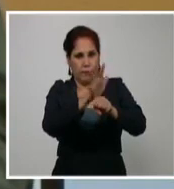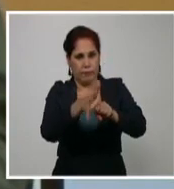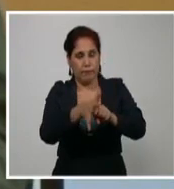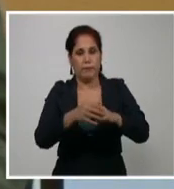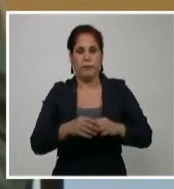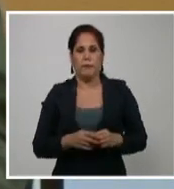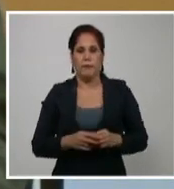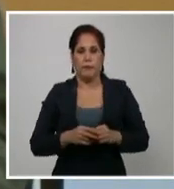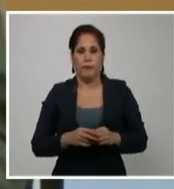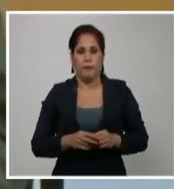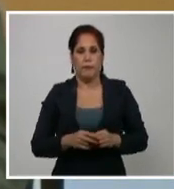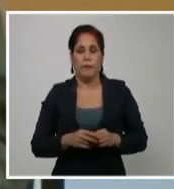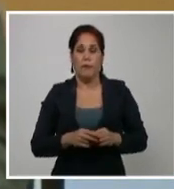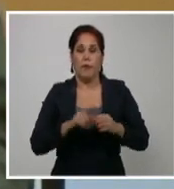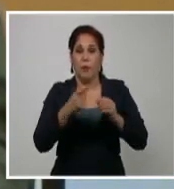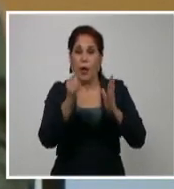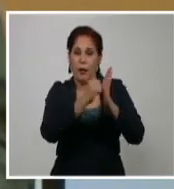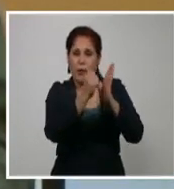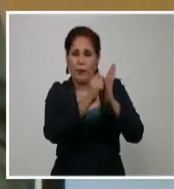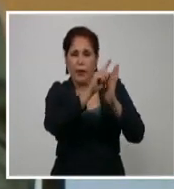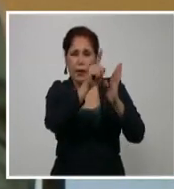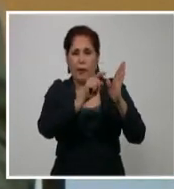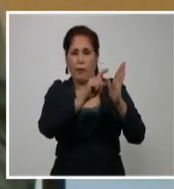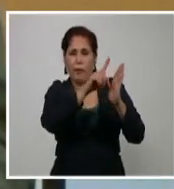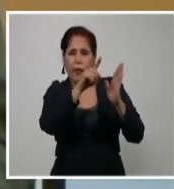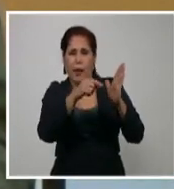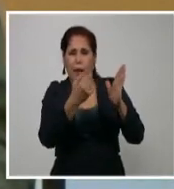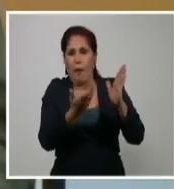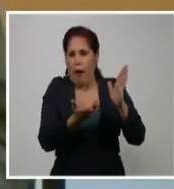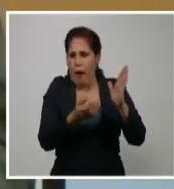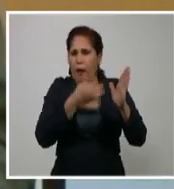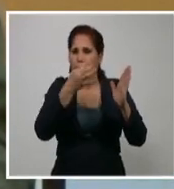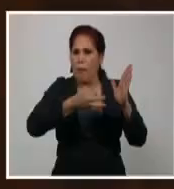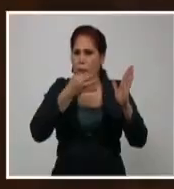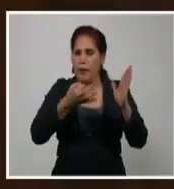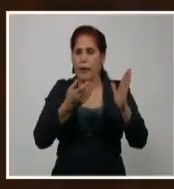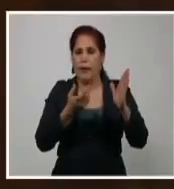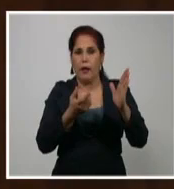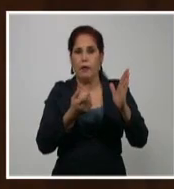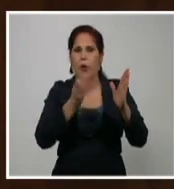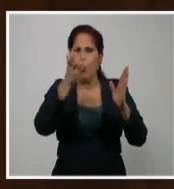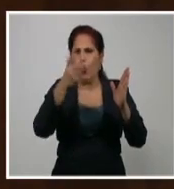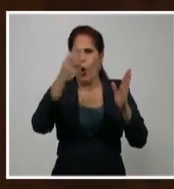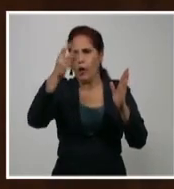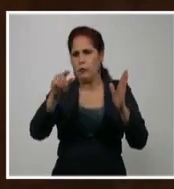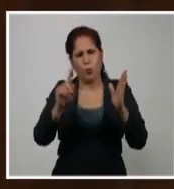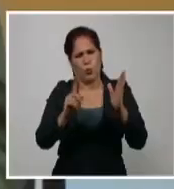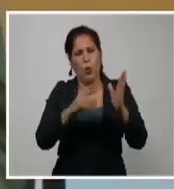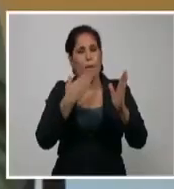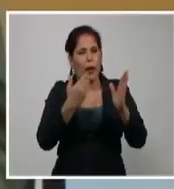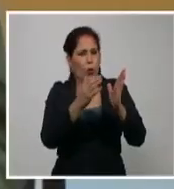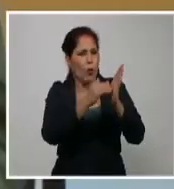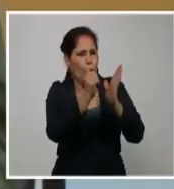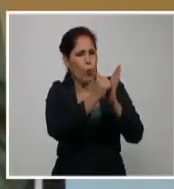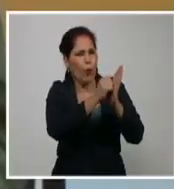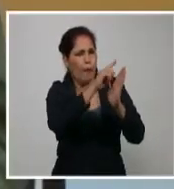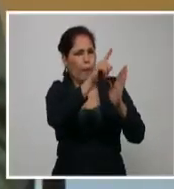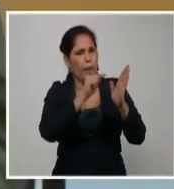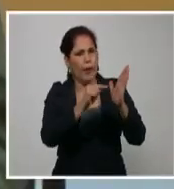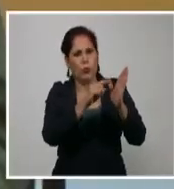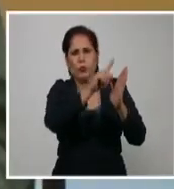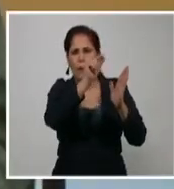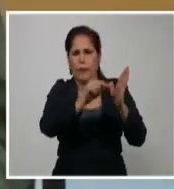Y relativo a la pesquisa, realmente más que hablar del componente cuantitativo, hemos estado realizando